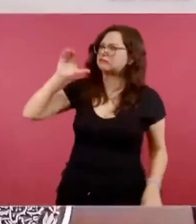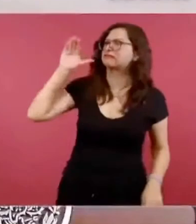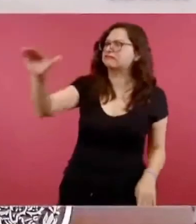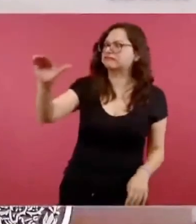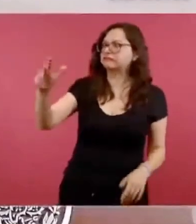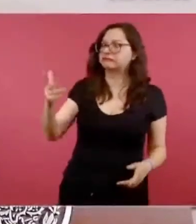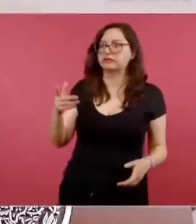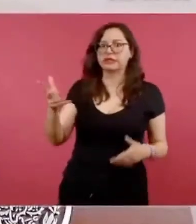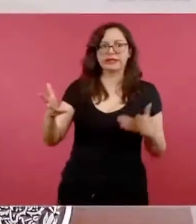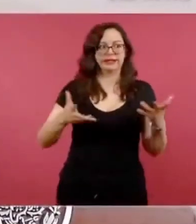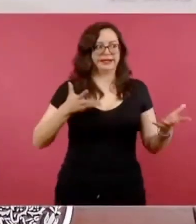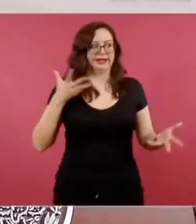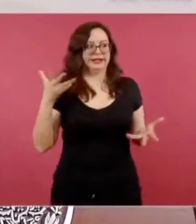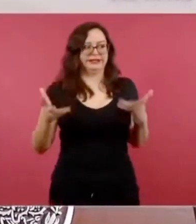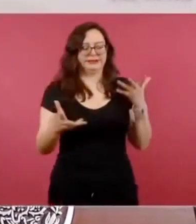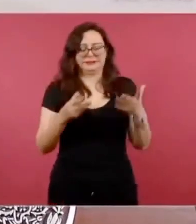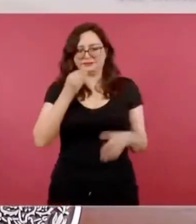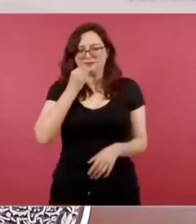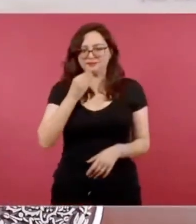en